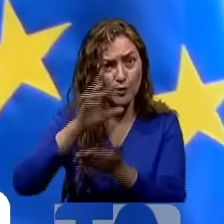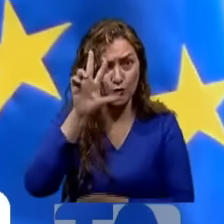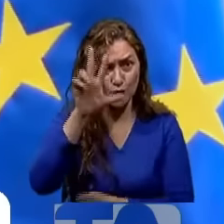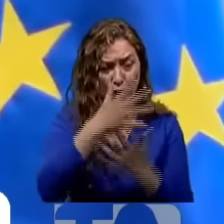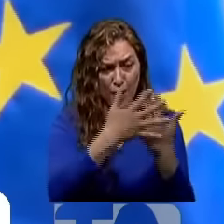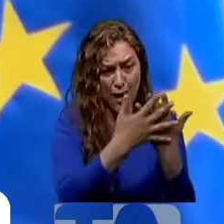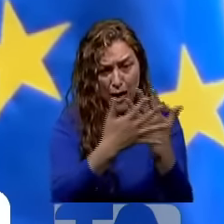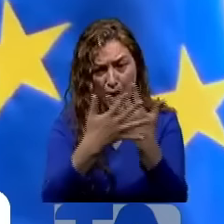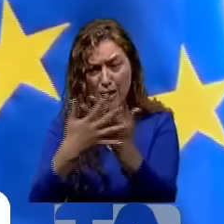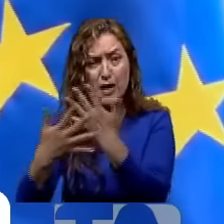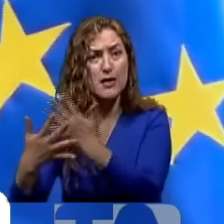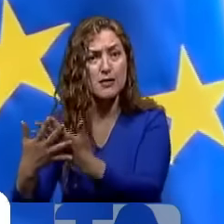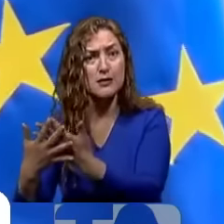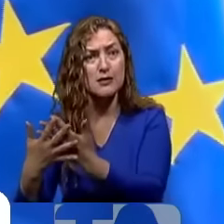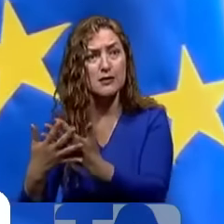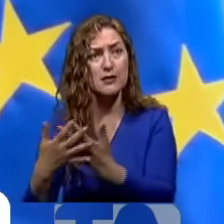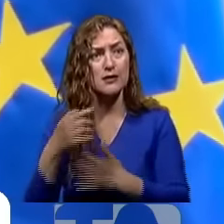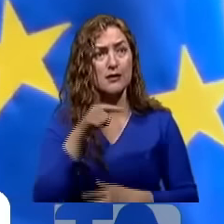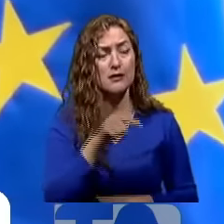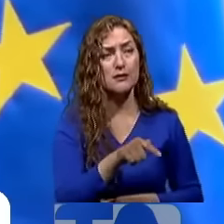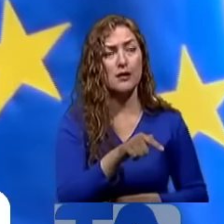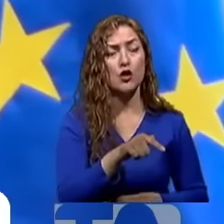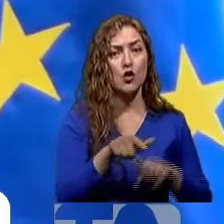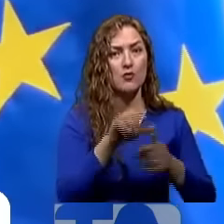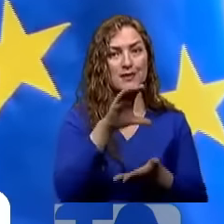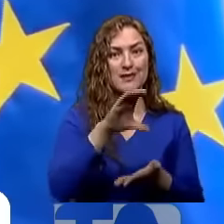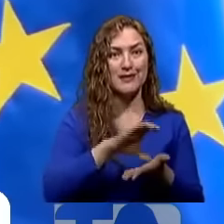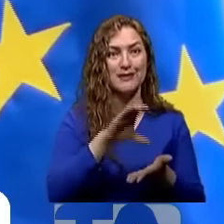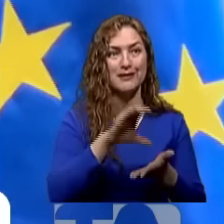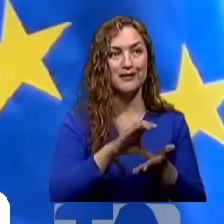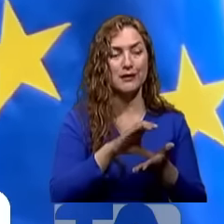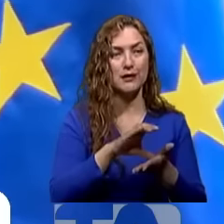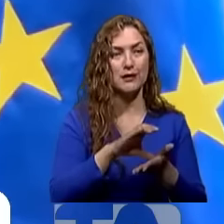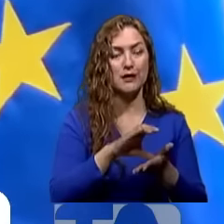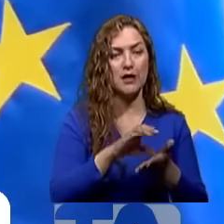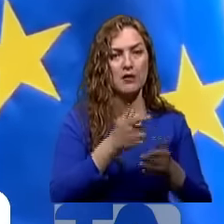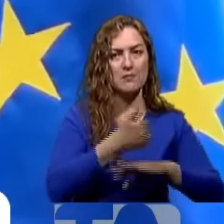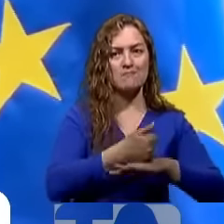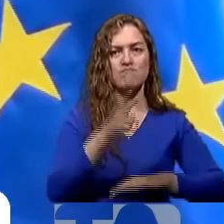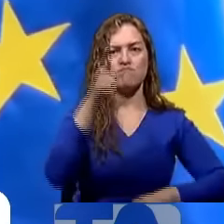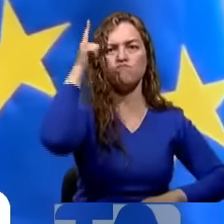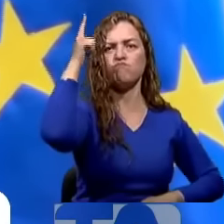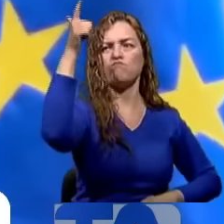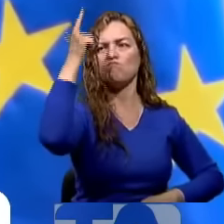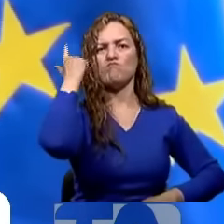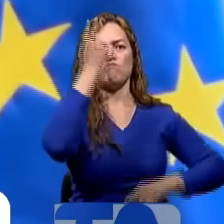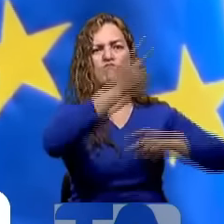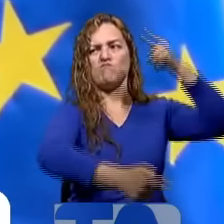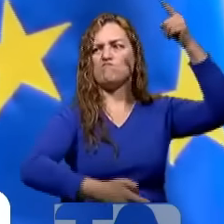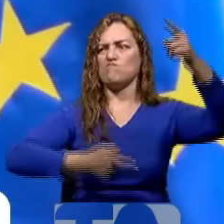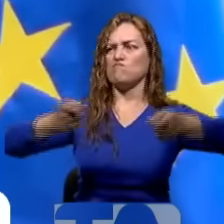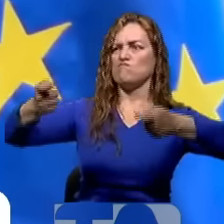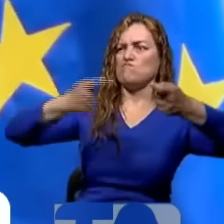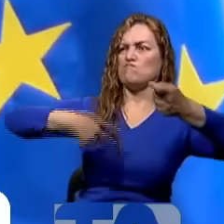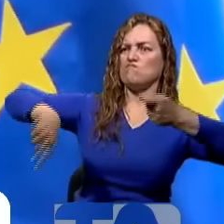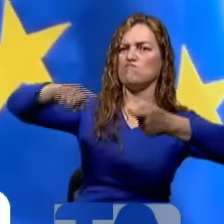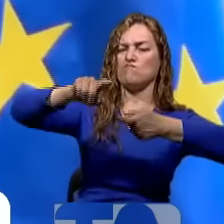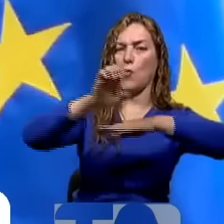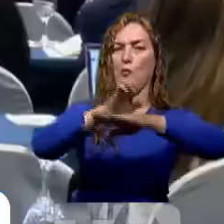han dejado ser el centro de comando del crimen organizado nacional